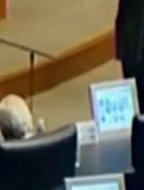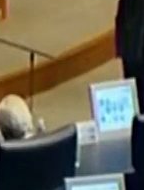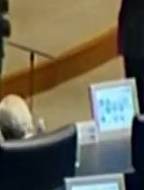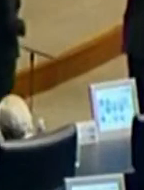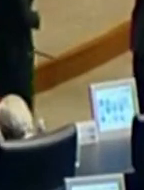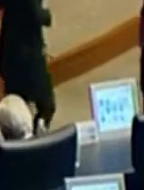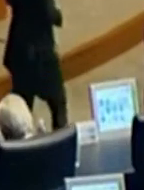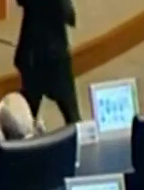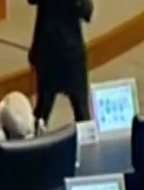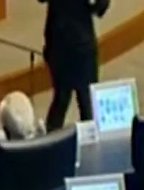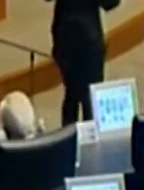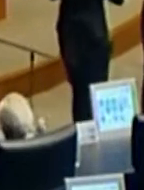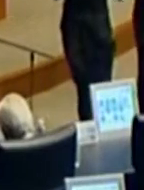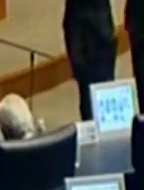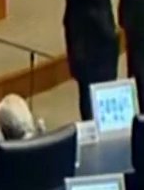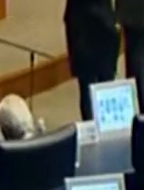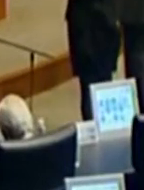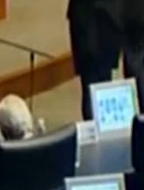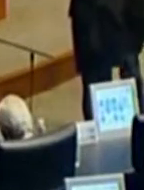Gracias, presidente.